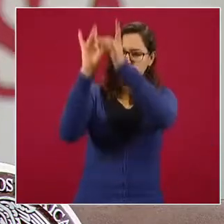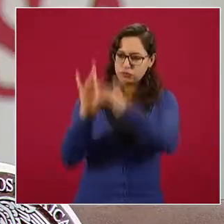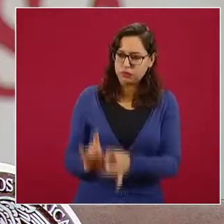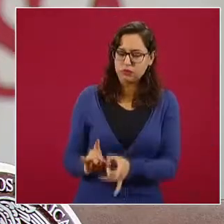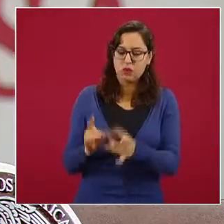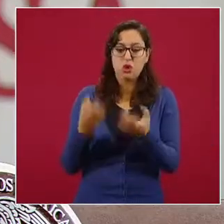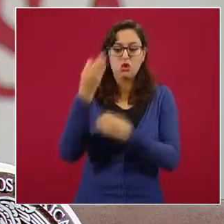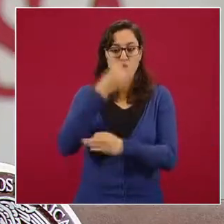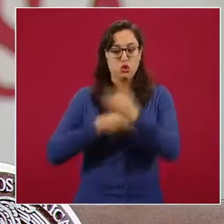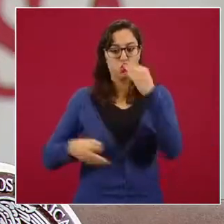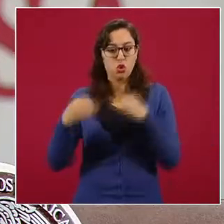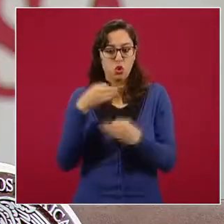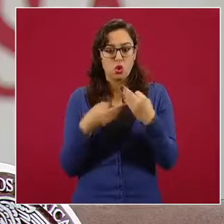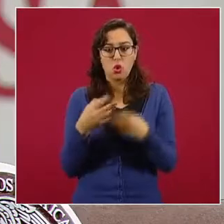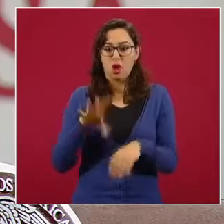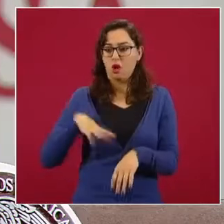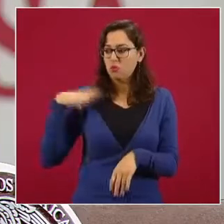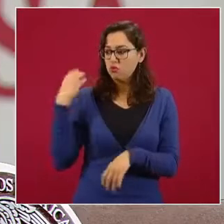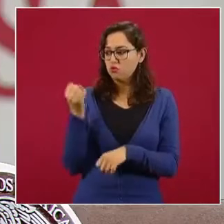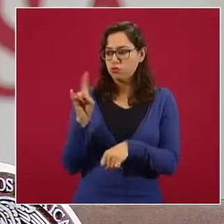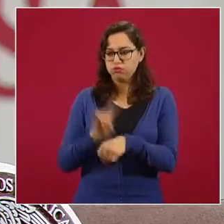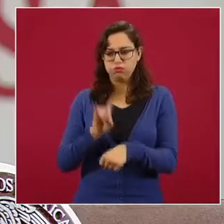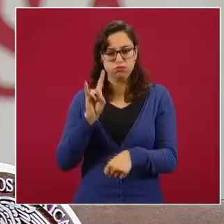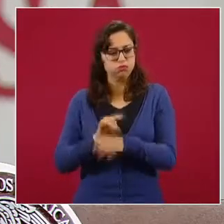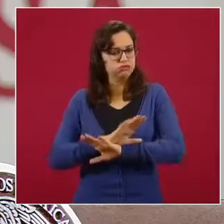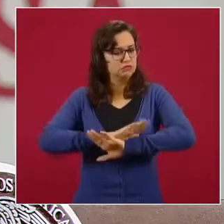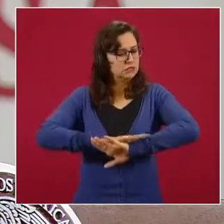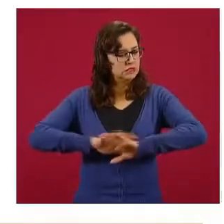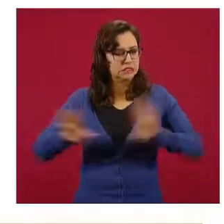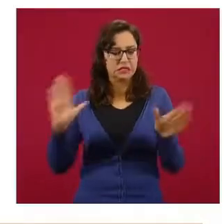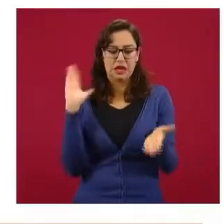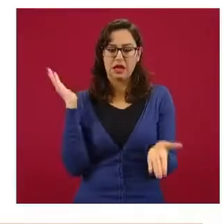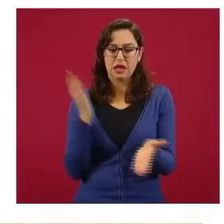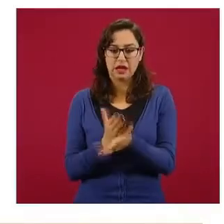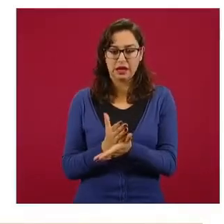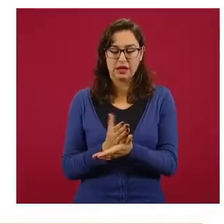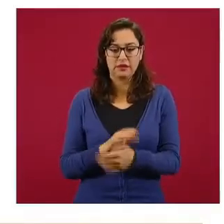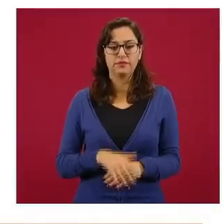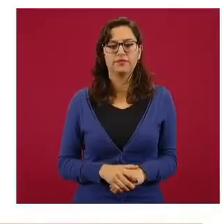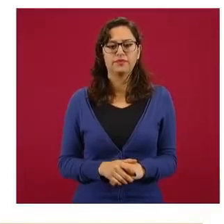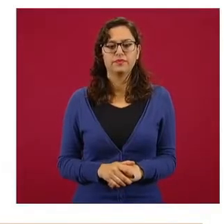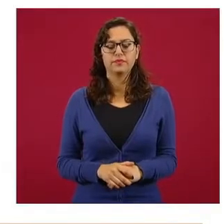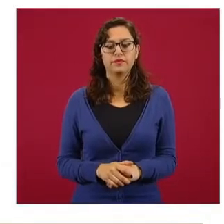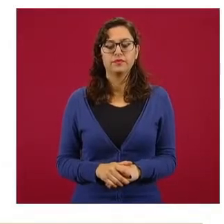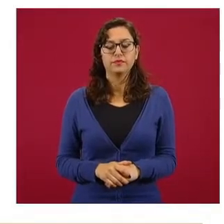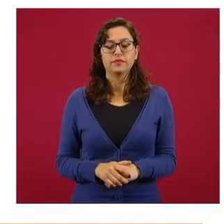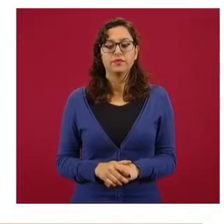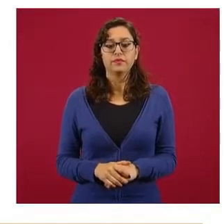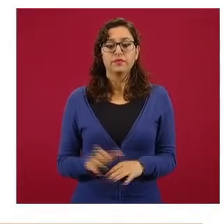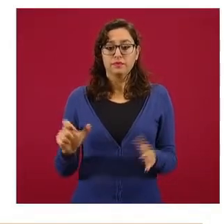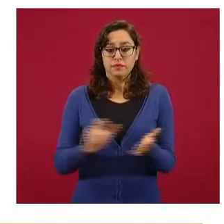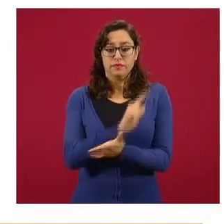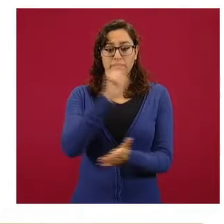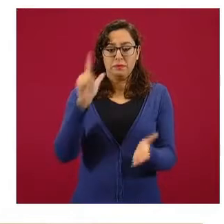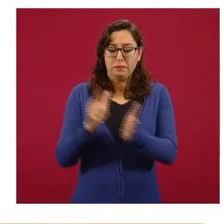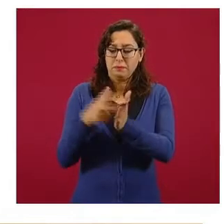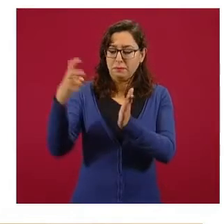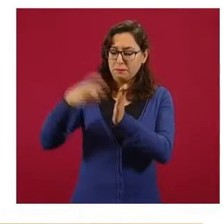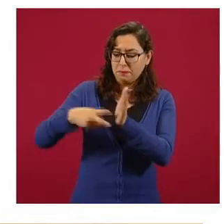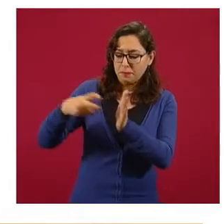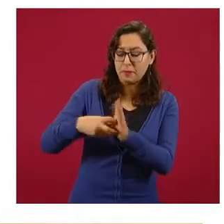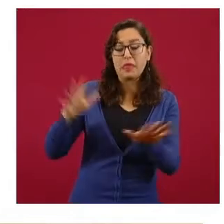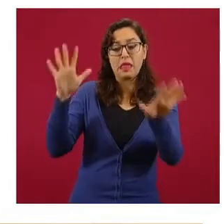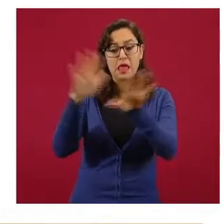permitan este tipo de simulaciones. La reforma está integrada por